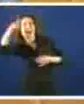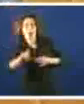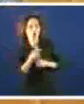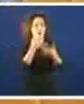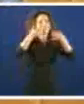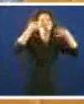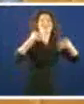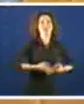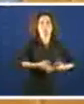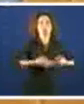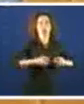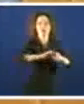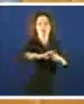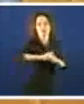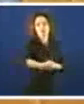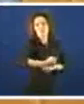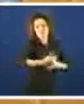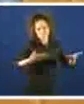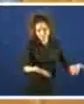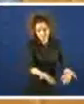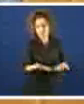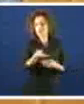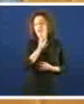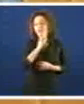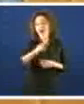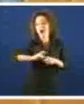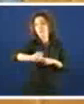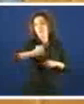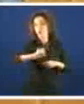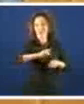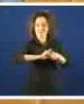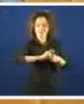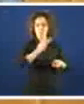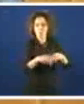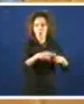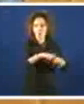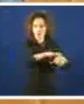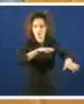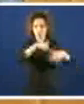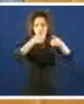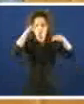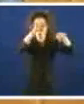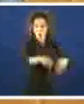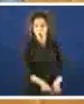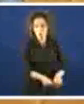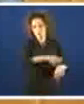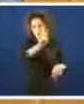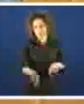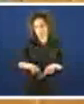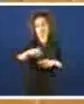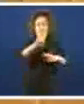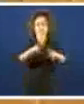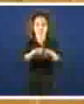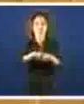dos poderes económicos, dos cales, pois, a clase política dominante hoxe non é máis que monecos do ventríloco,